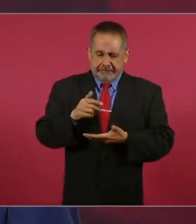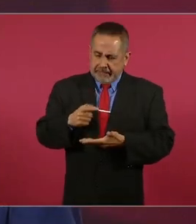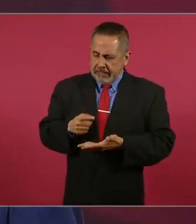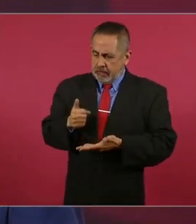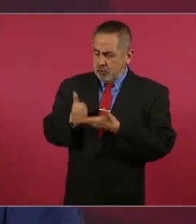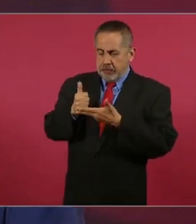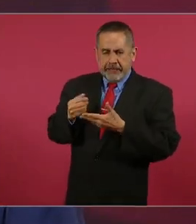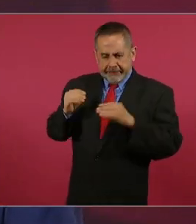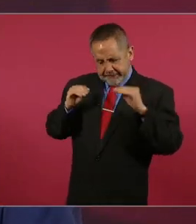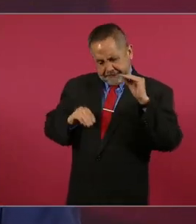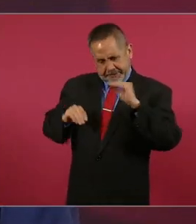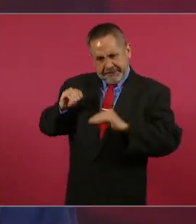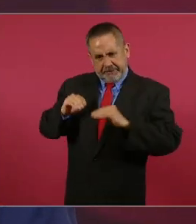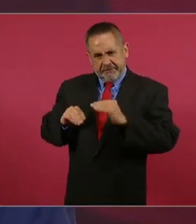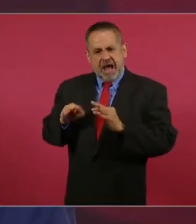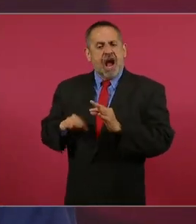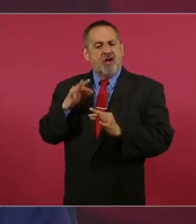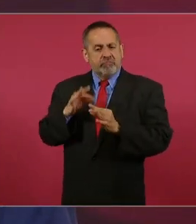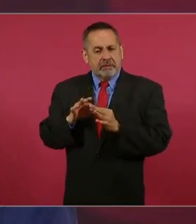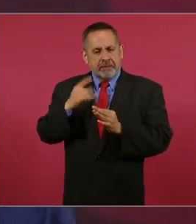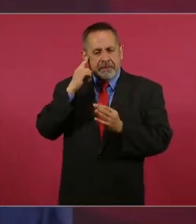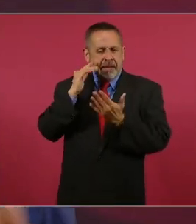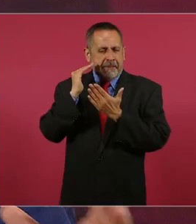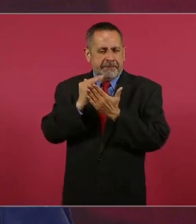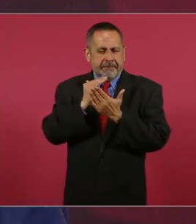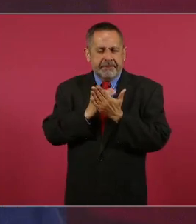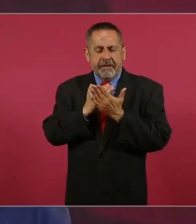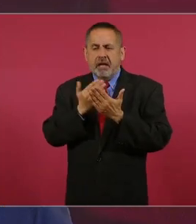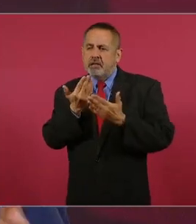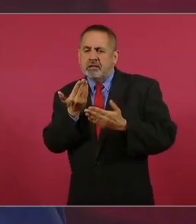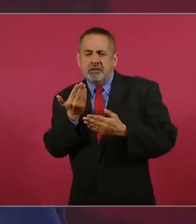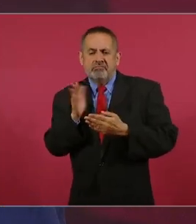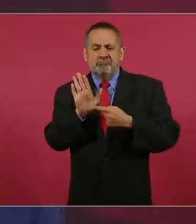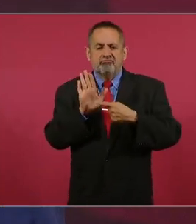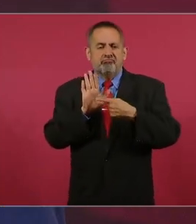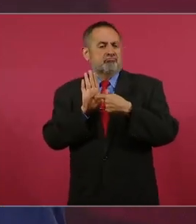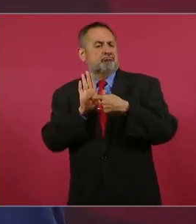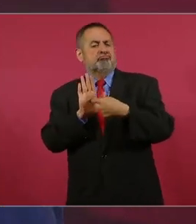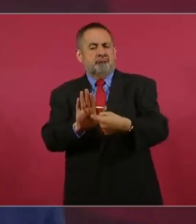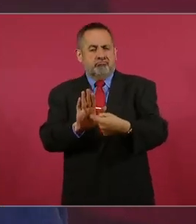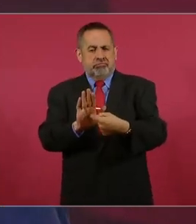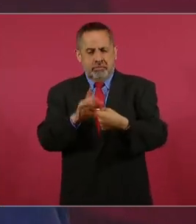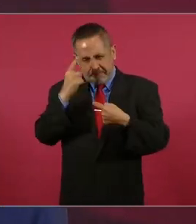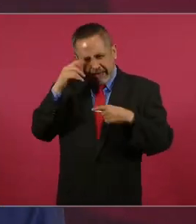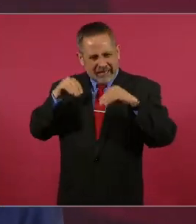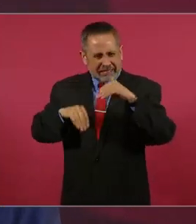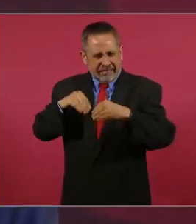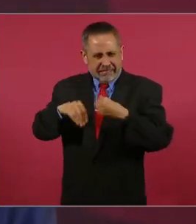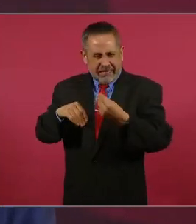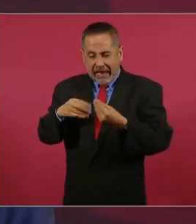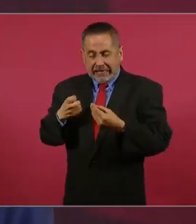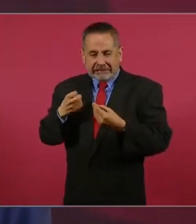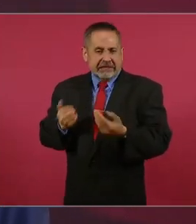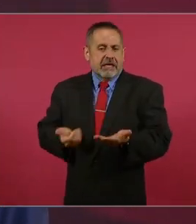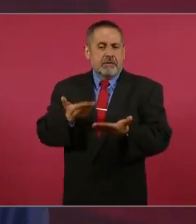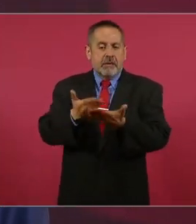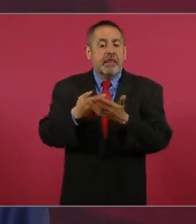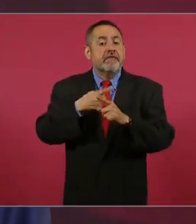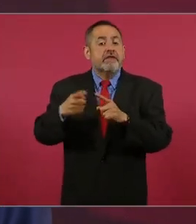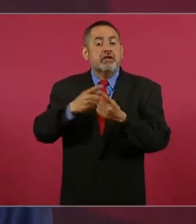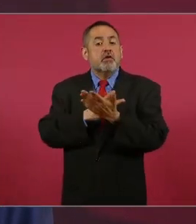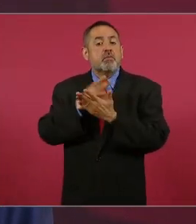ayudándome a la presentación, a la elaboración de todos los